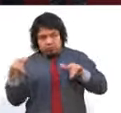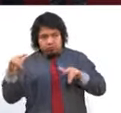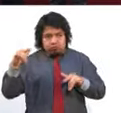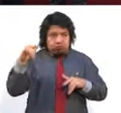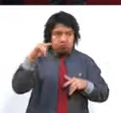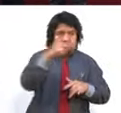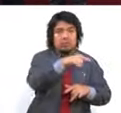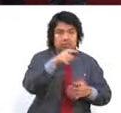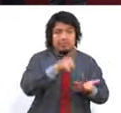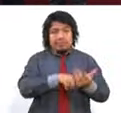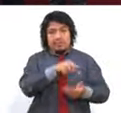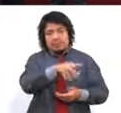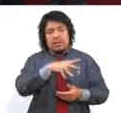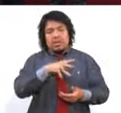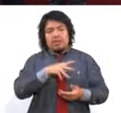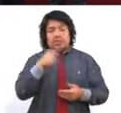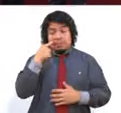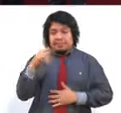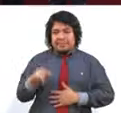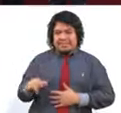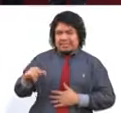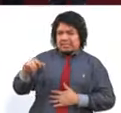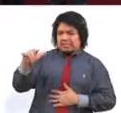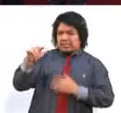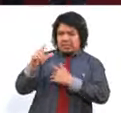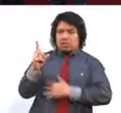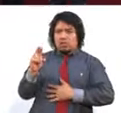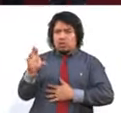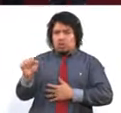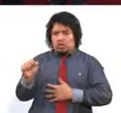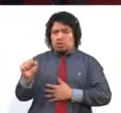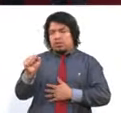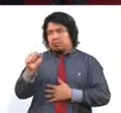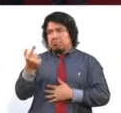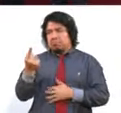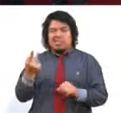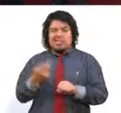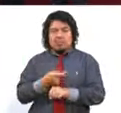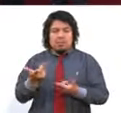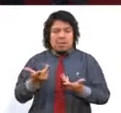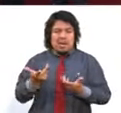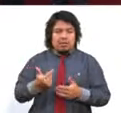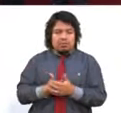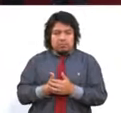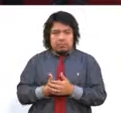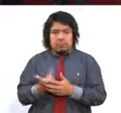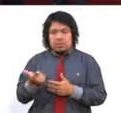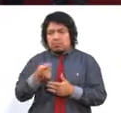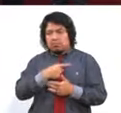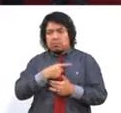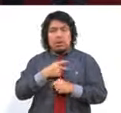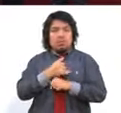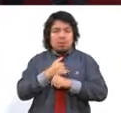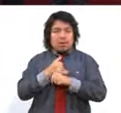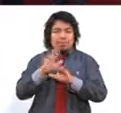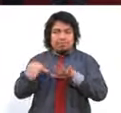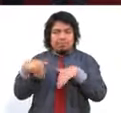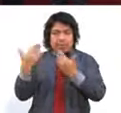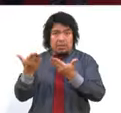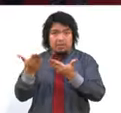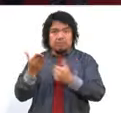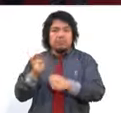inmediata. Estos aparatos principalmente se usan y se han usado para el seguimiento en investigaciones de campo,